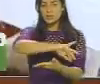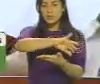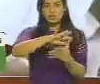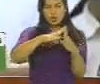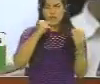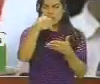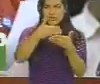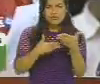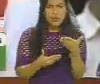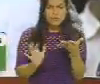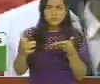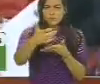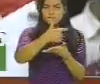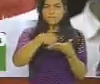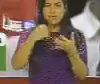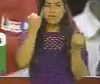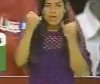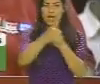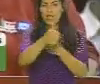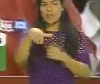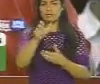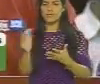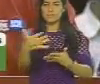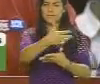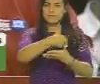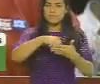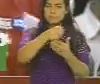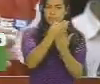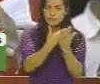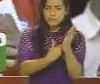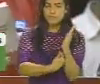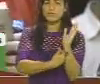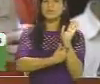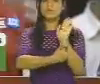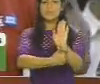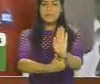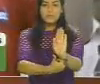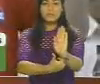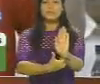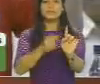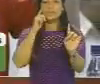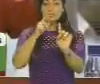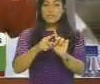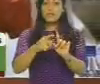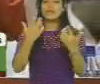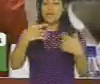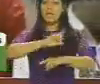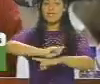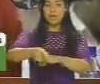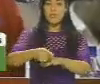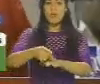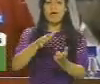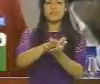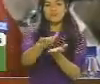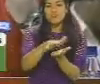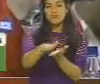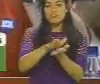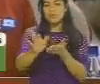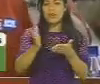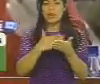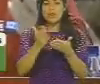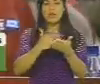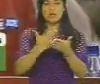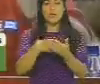y estructurado, y de allí ya hemos dado las instrucciones para obtener un librito así como este de la región sur